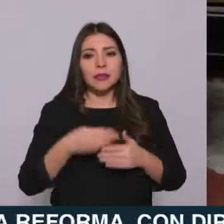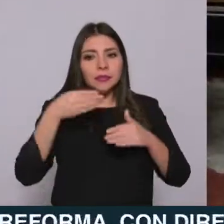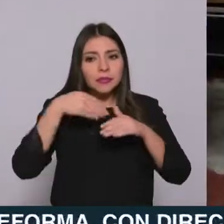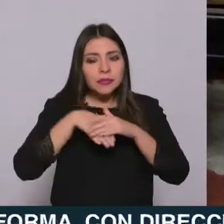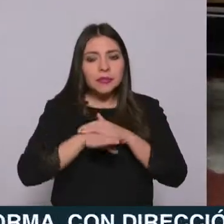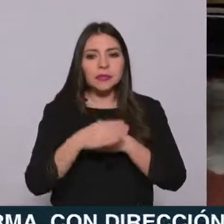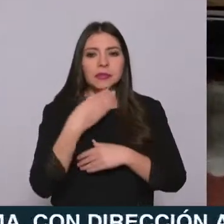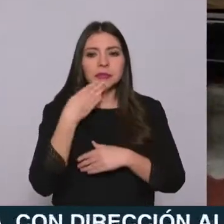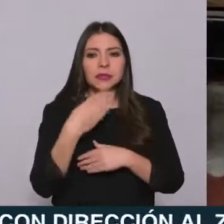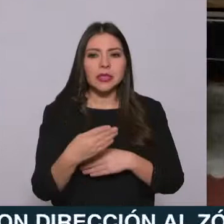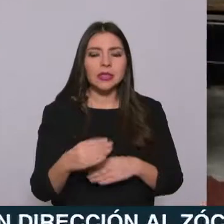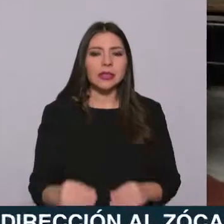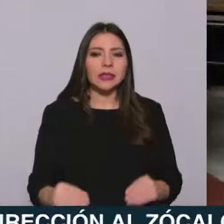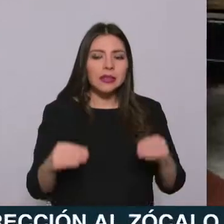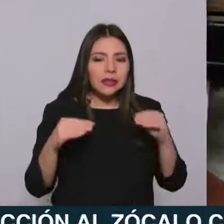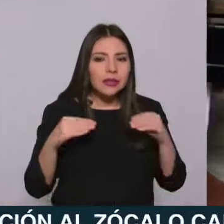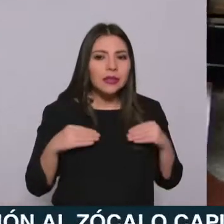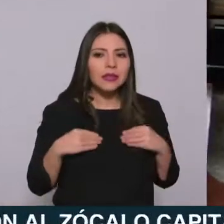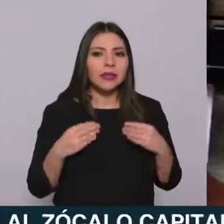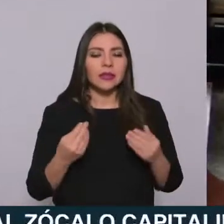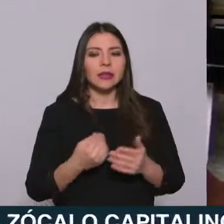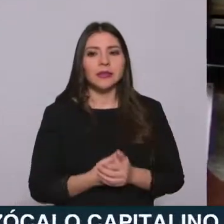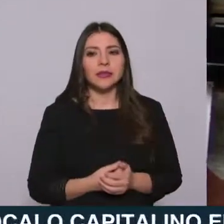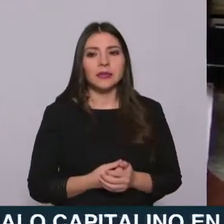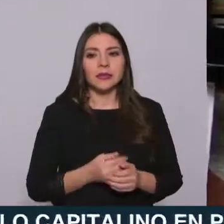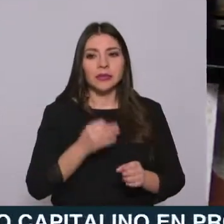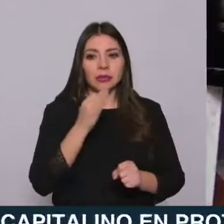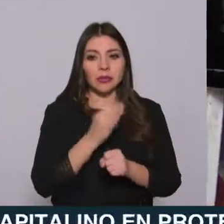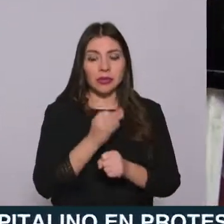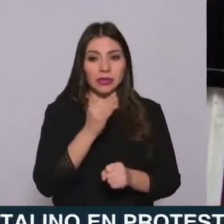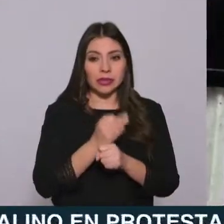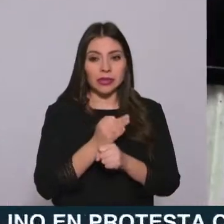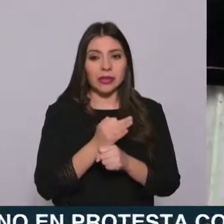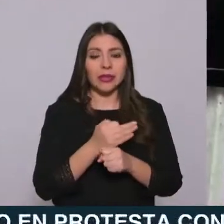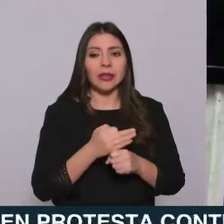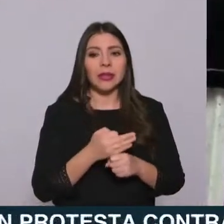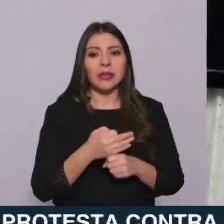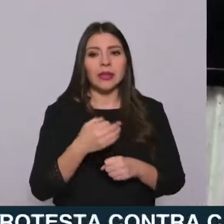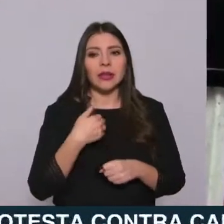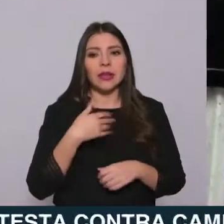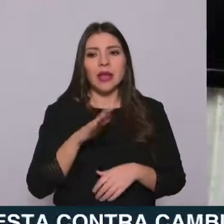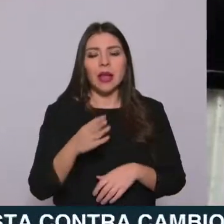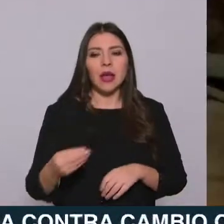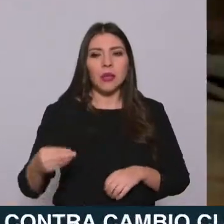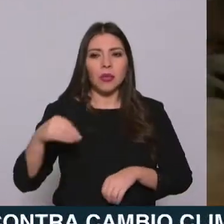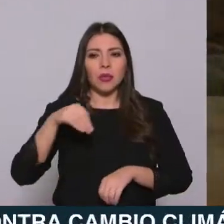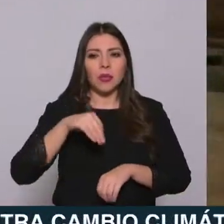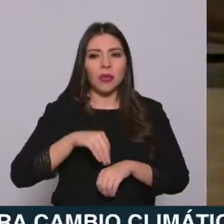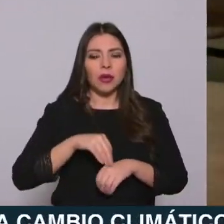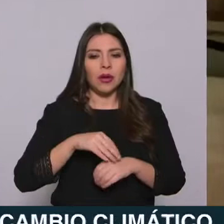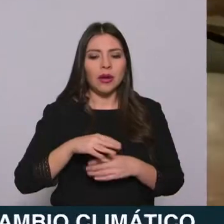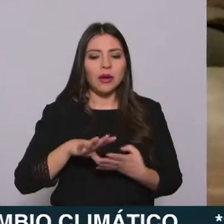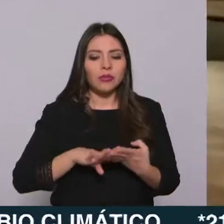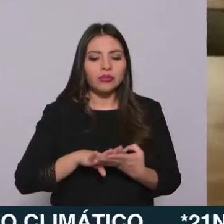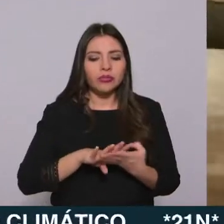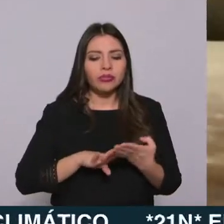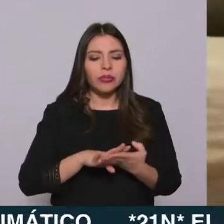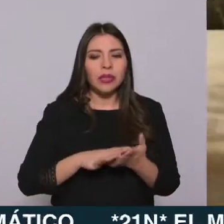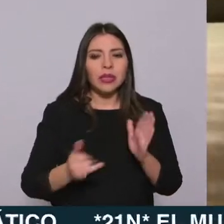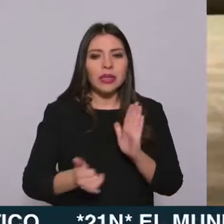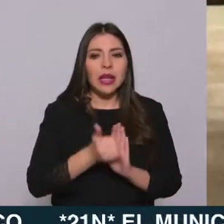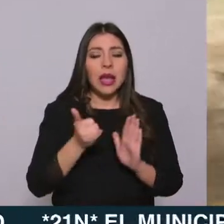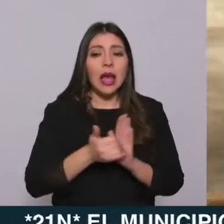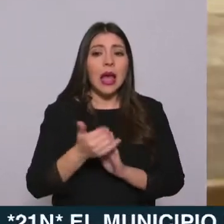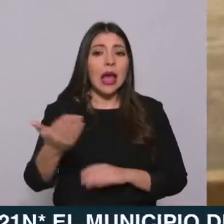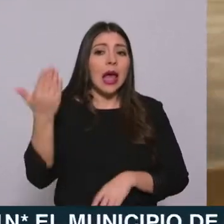bien. Por ejemplo, ahorita ya tengo una parte de colado, pero antes puras maderas, o sea, triple y